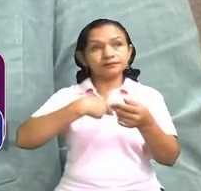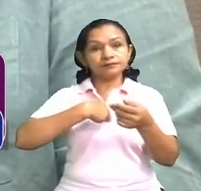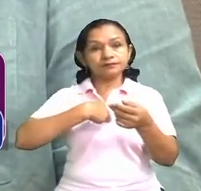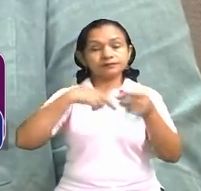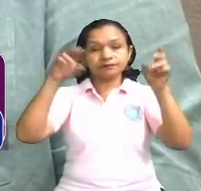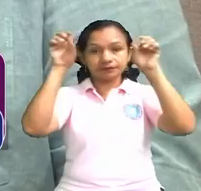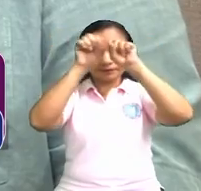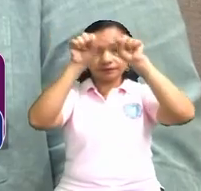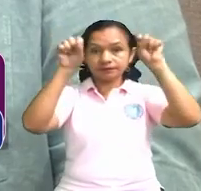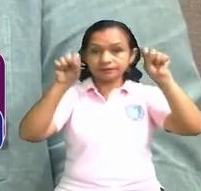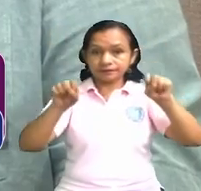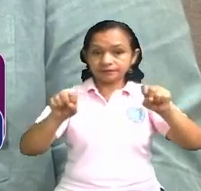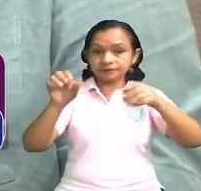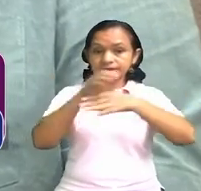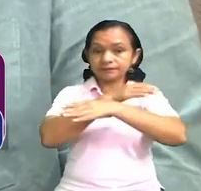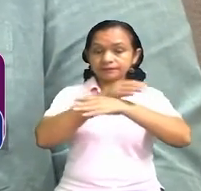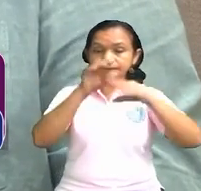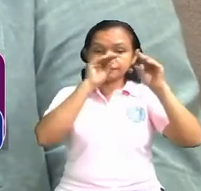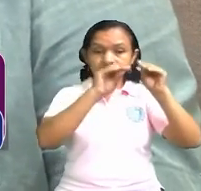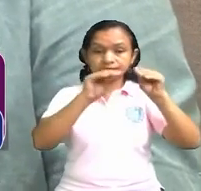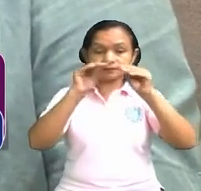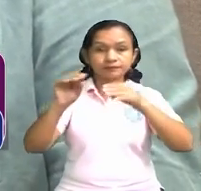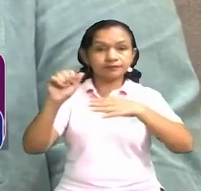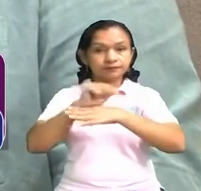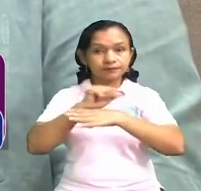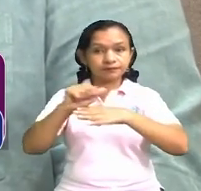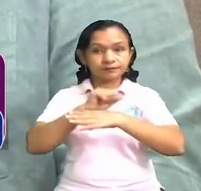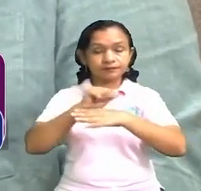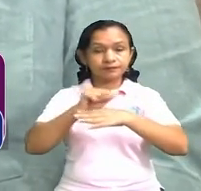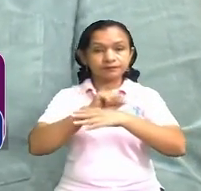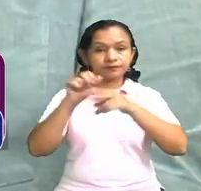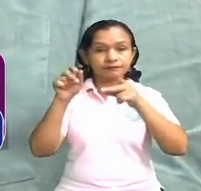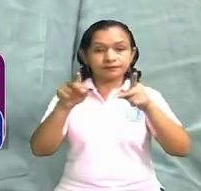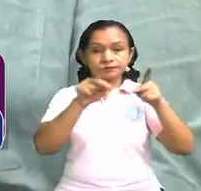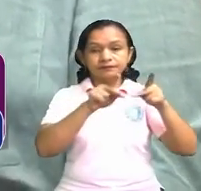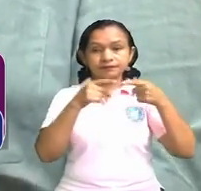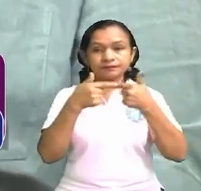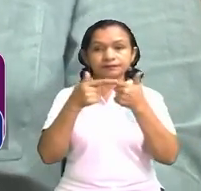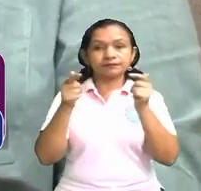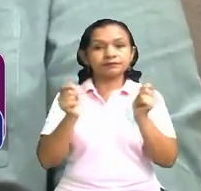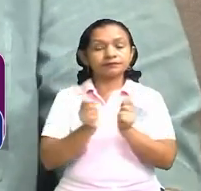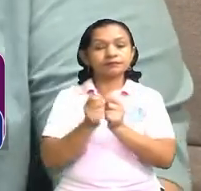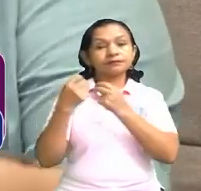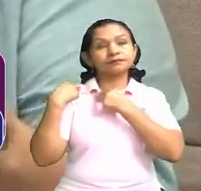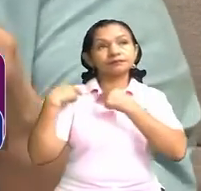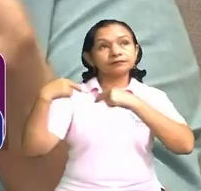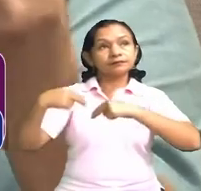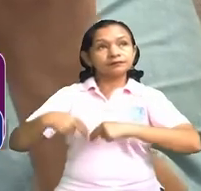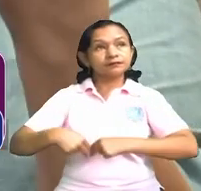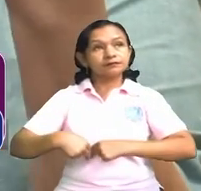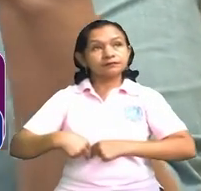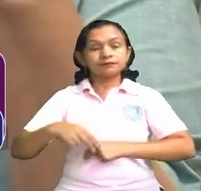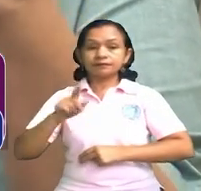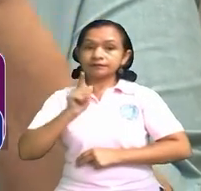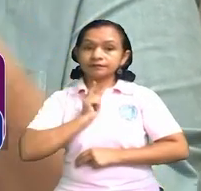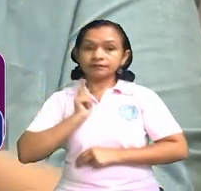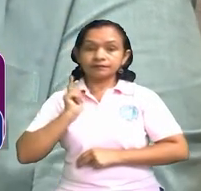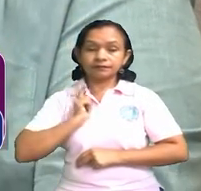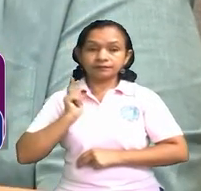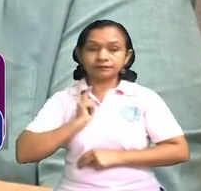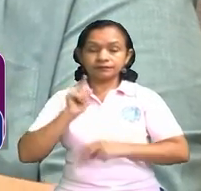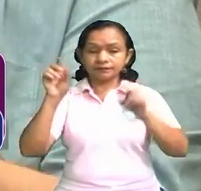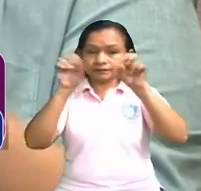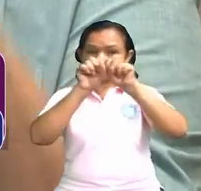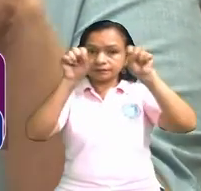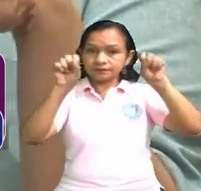las capacitaciones y de la preparación de nuestro componente humano. Tenemos, claro, capacitaciones a